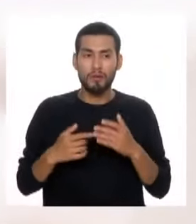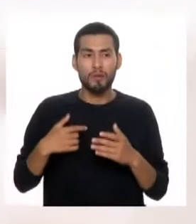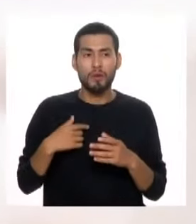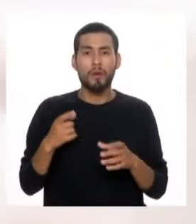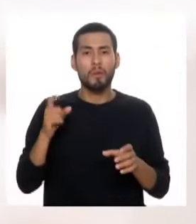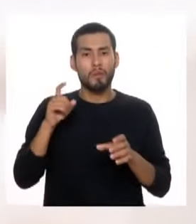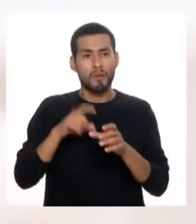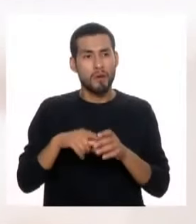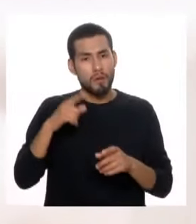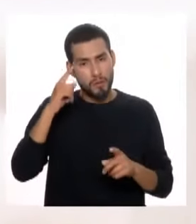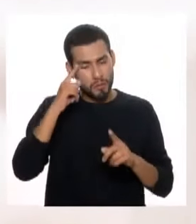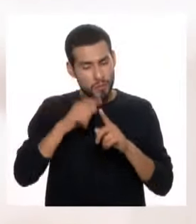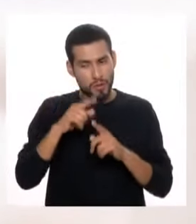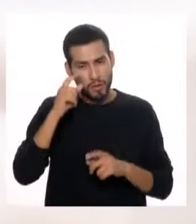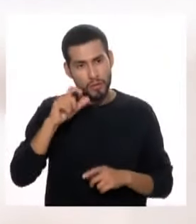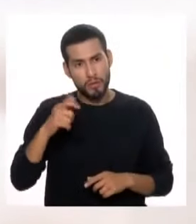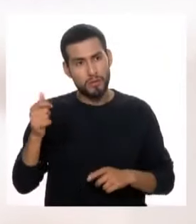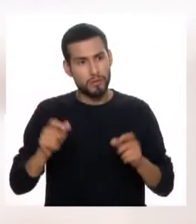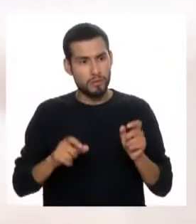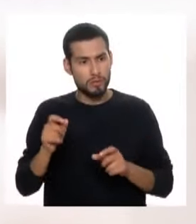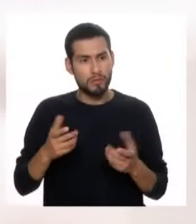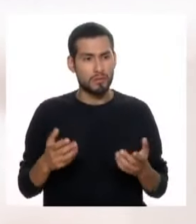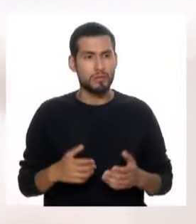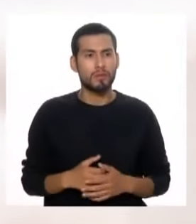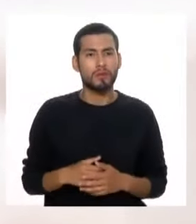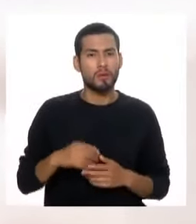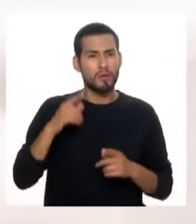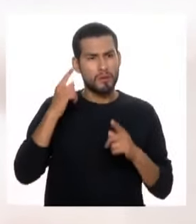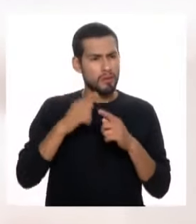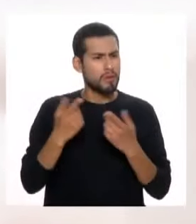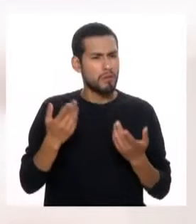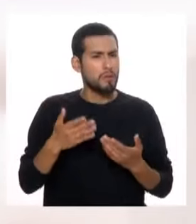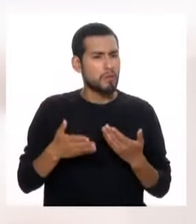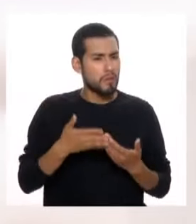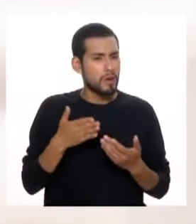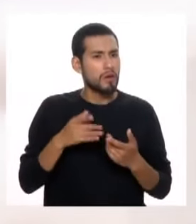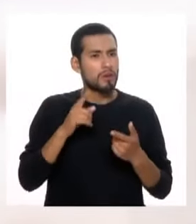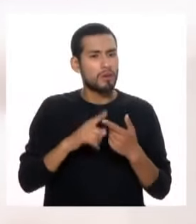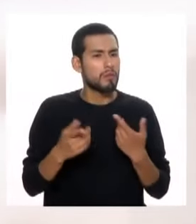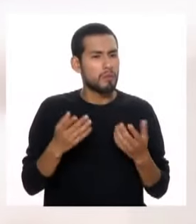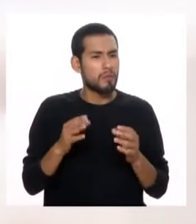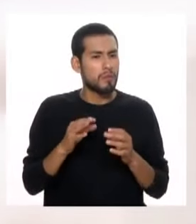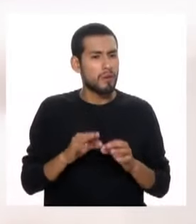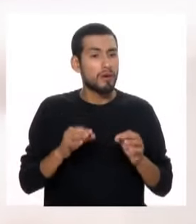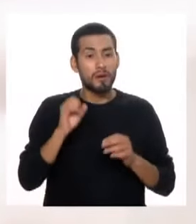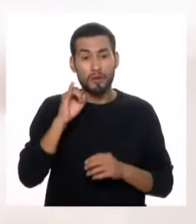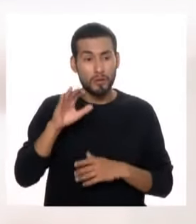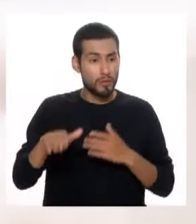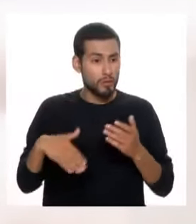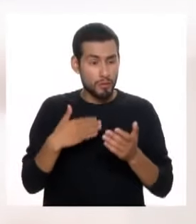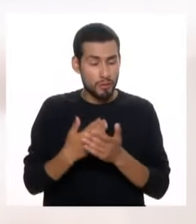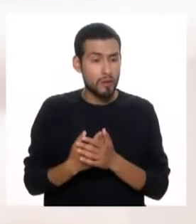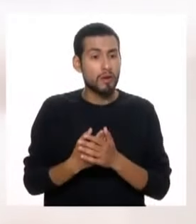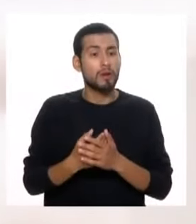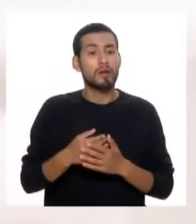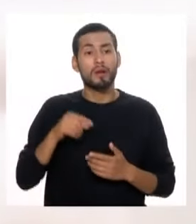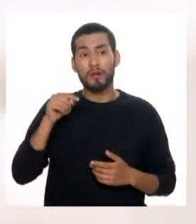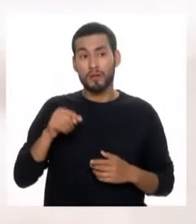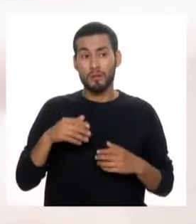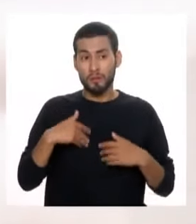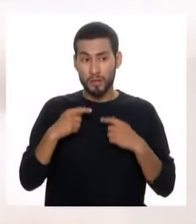es pensar en los demás. Y tener un criterio muy sencillo, pero muy práctico. Si todos los que podemos donar